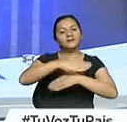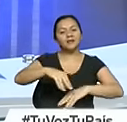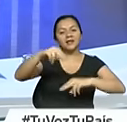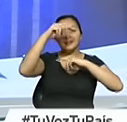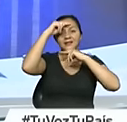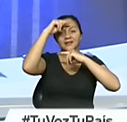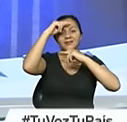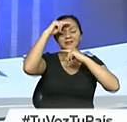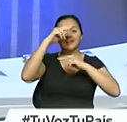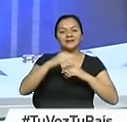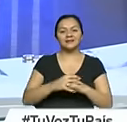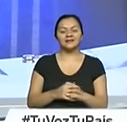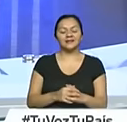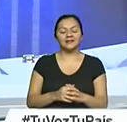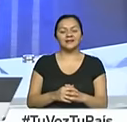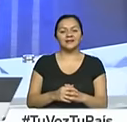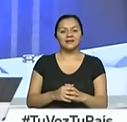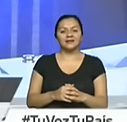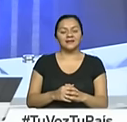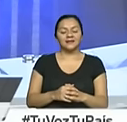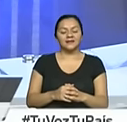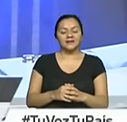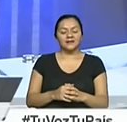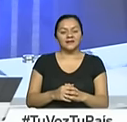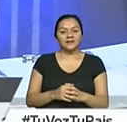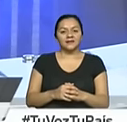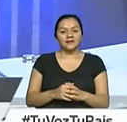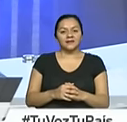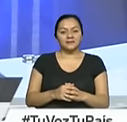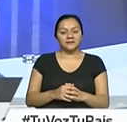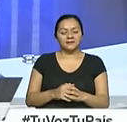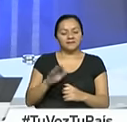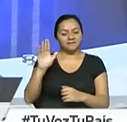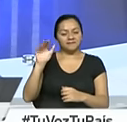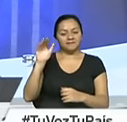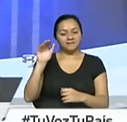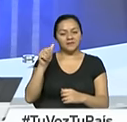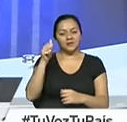al final de esta primera emisión de su noticiero ciudadano. Me